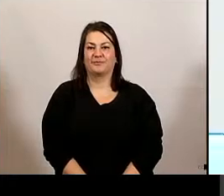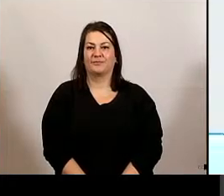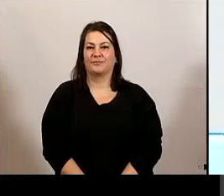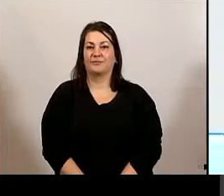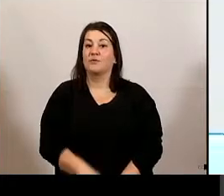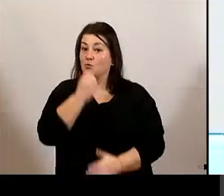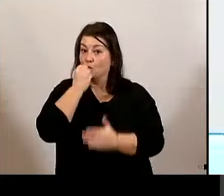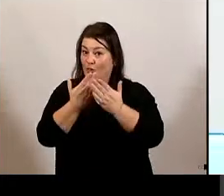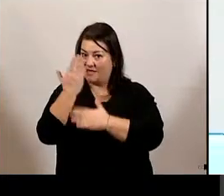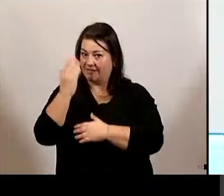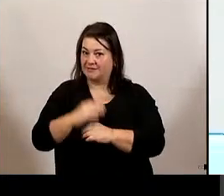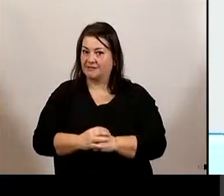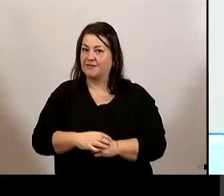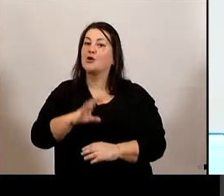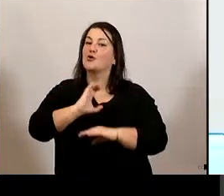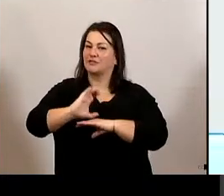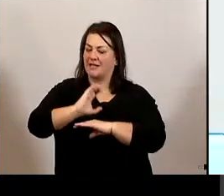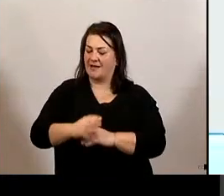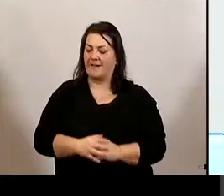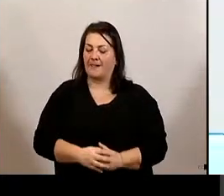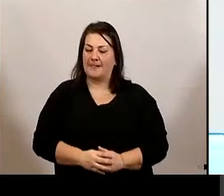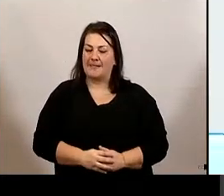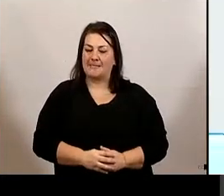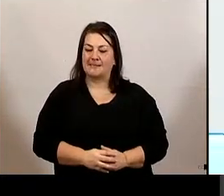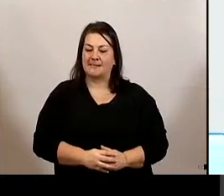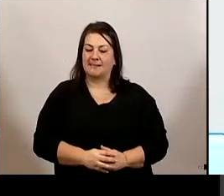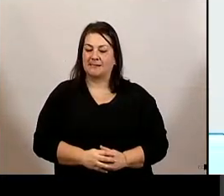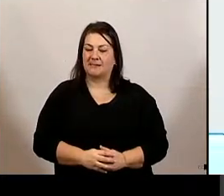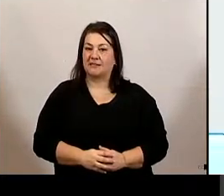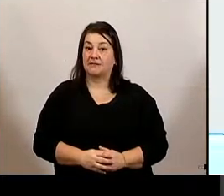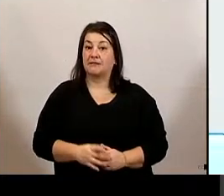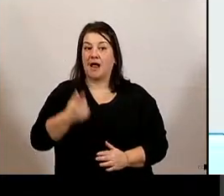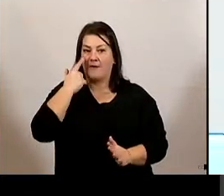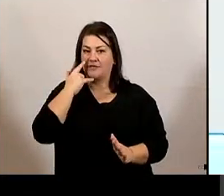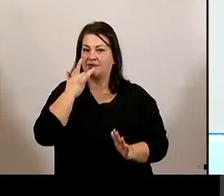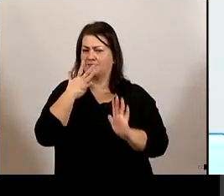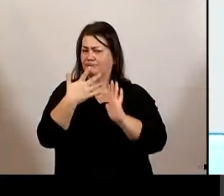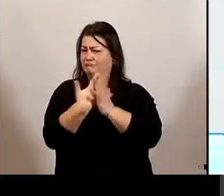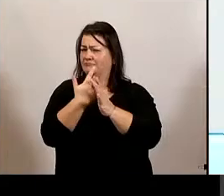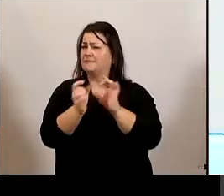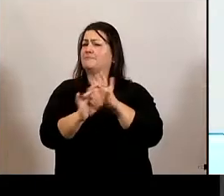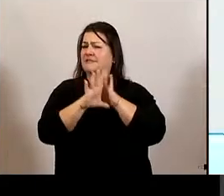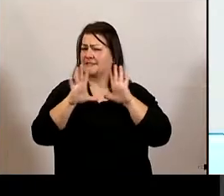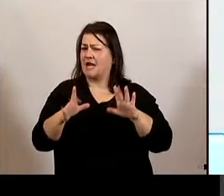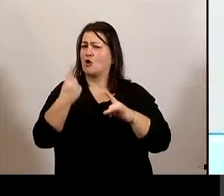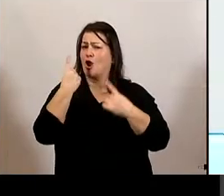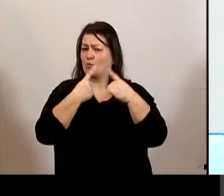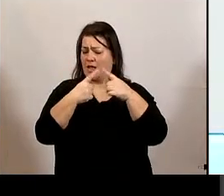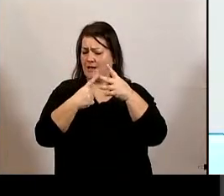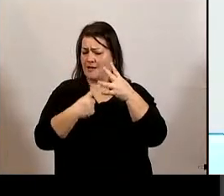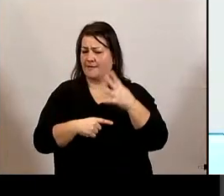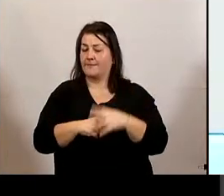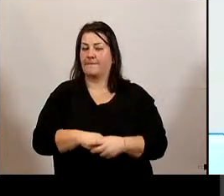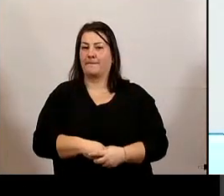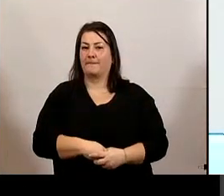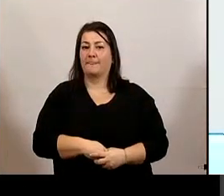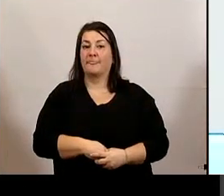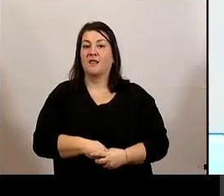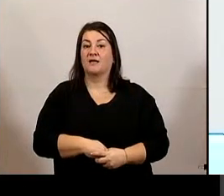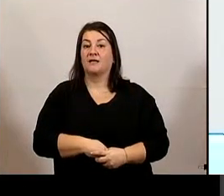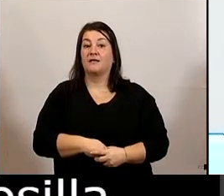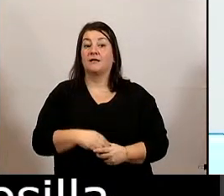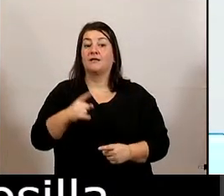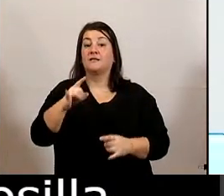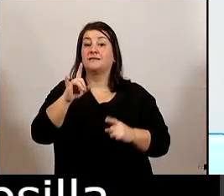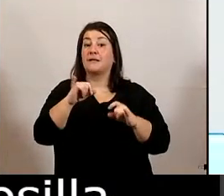Buenos días, consejera. A ver si me aclara alguna cosilla. En cuanto a la